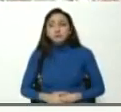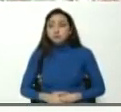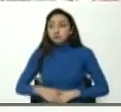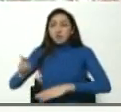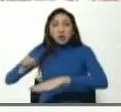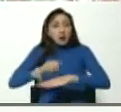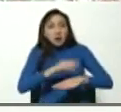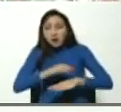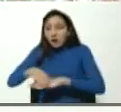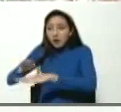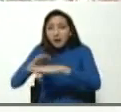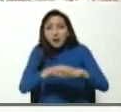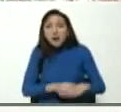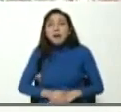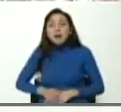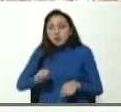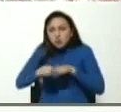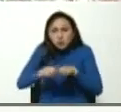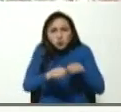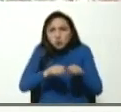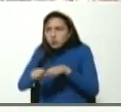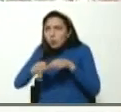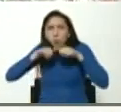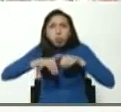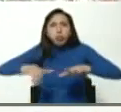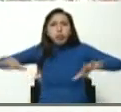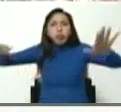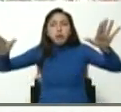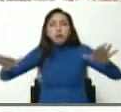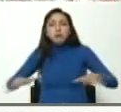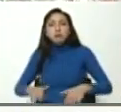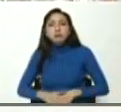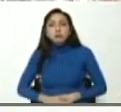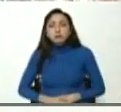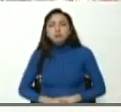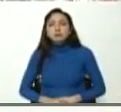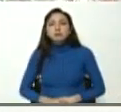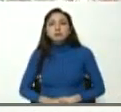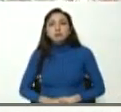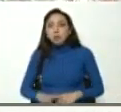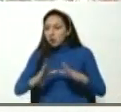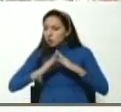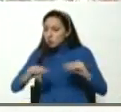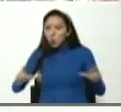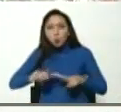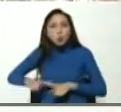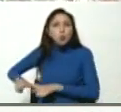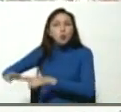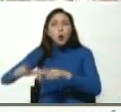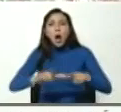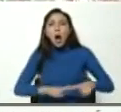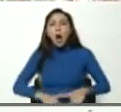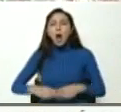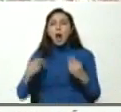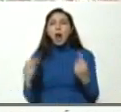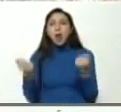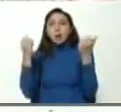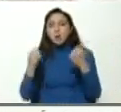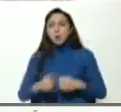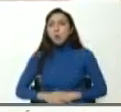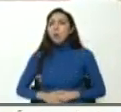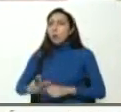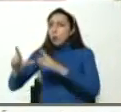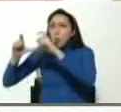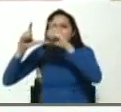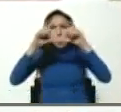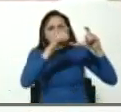hundió corrió como pólvora por todo fuerte tiuna inmediatamente las imágenes